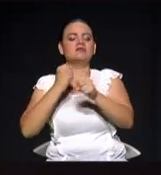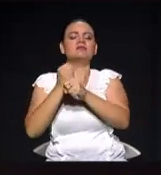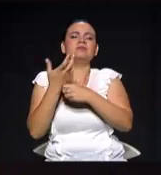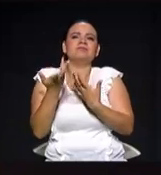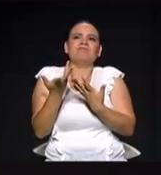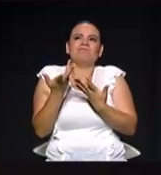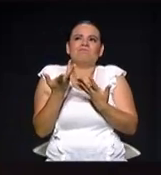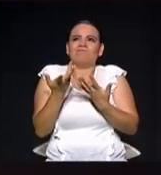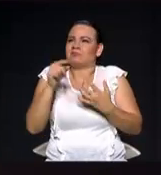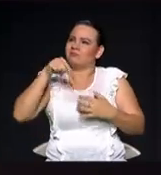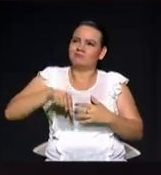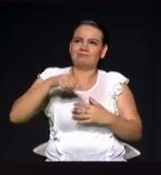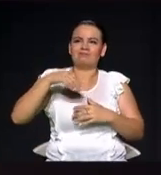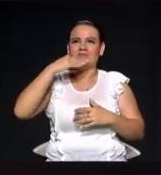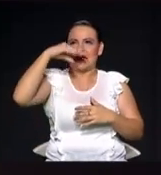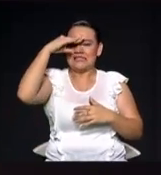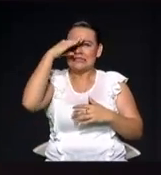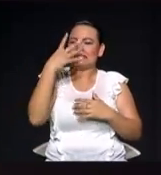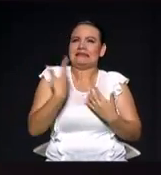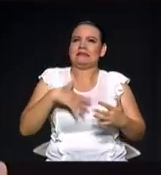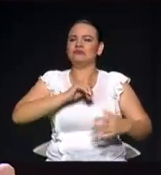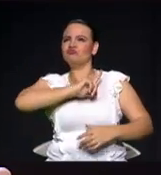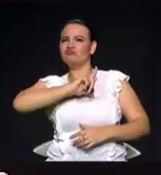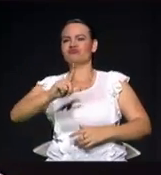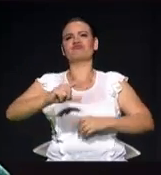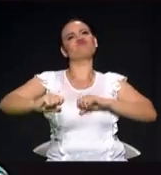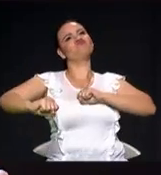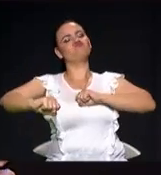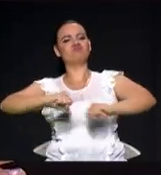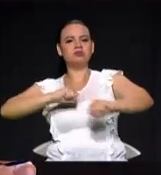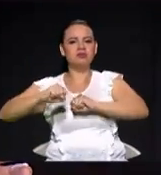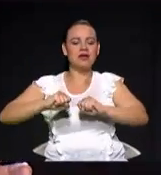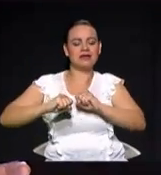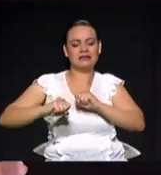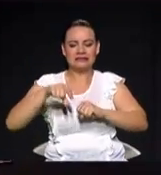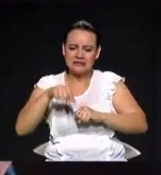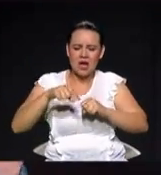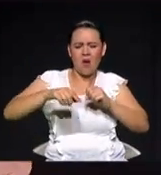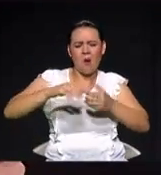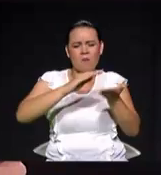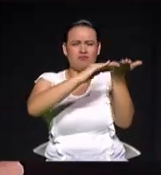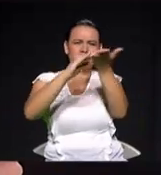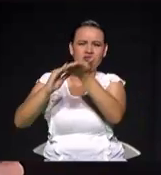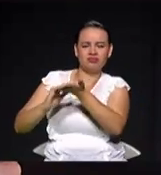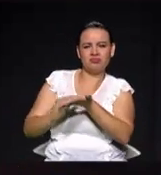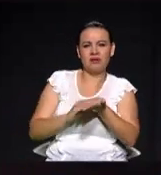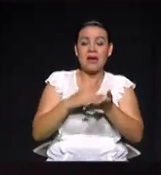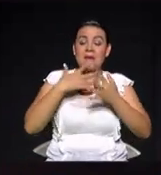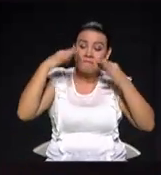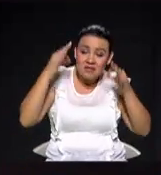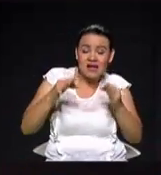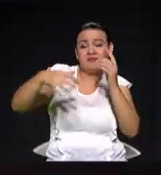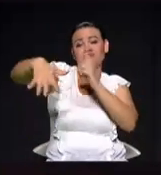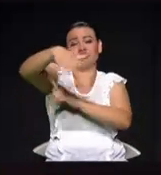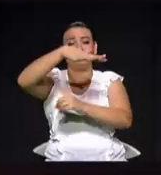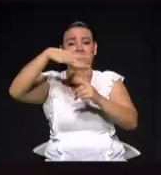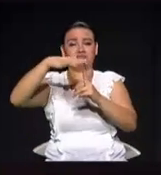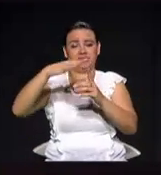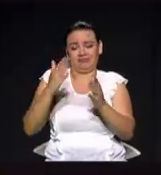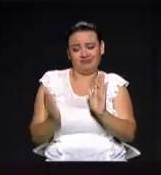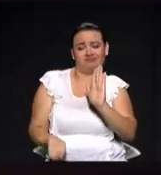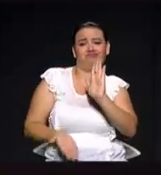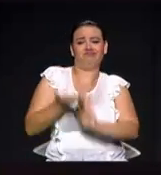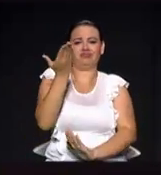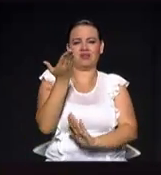pacto sino todas las acciones que requiere esta ciudad para apostarle a la sostenibilidad y cuáles son una